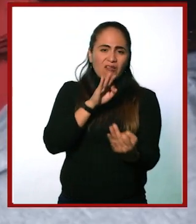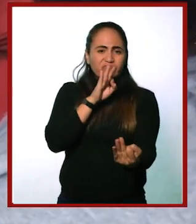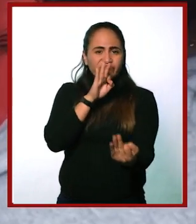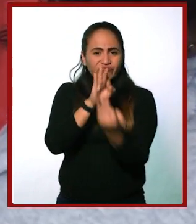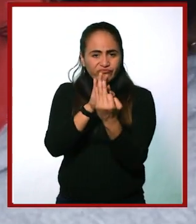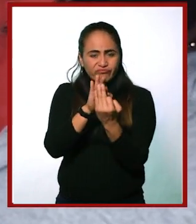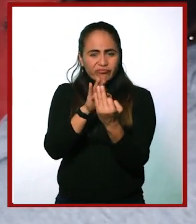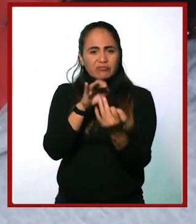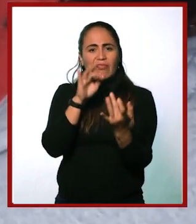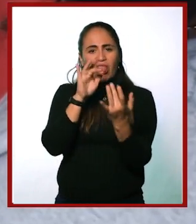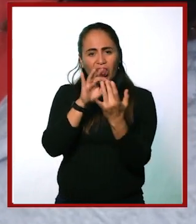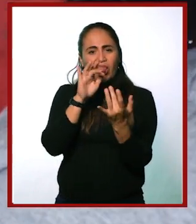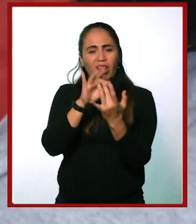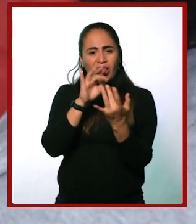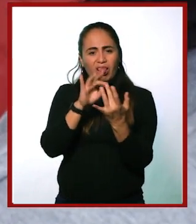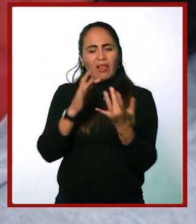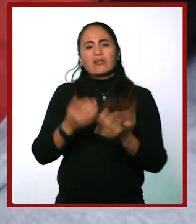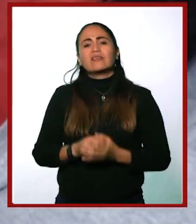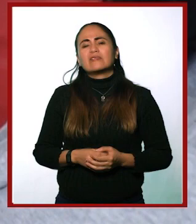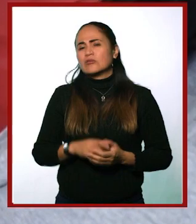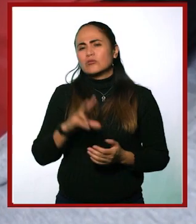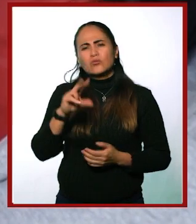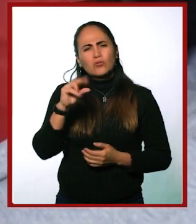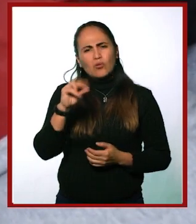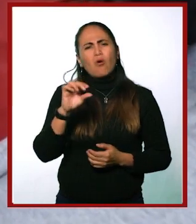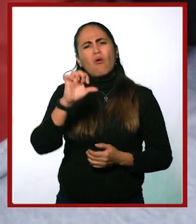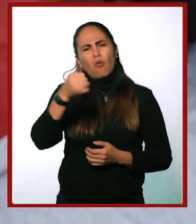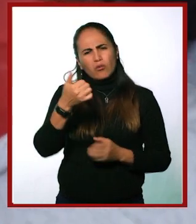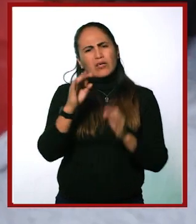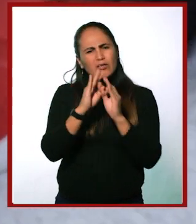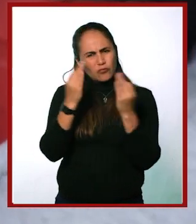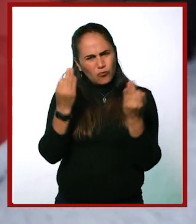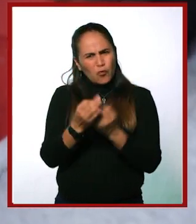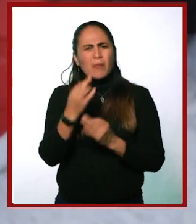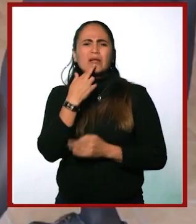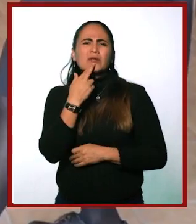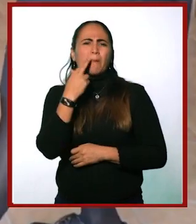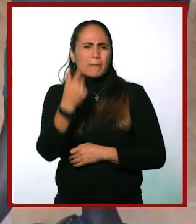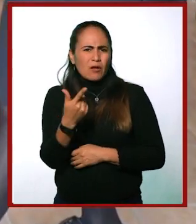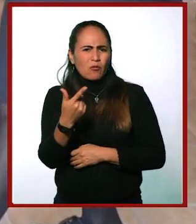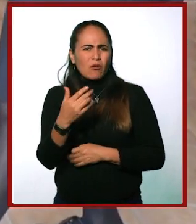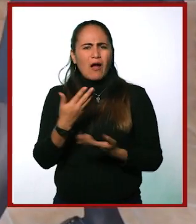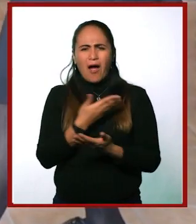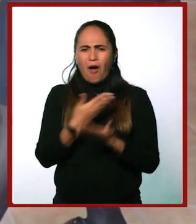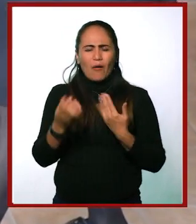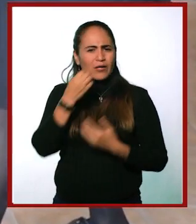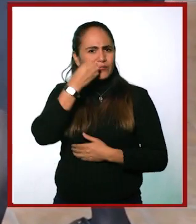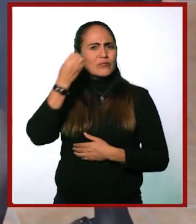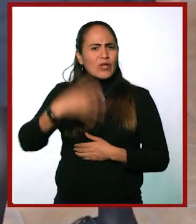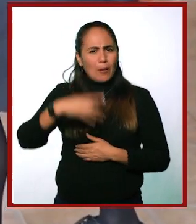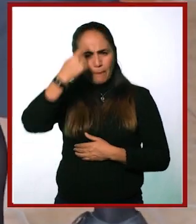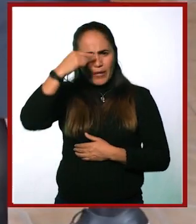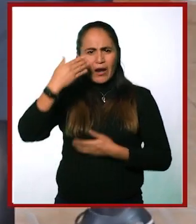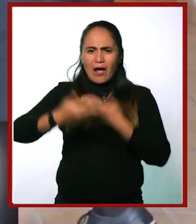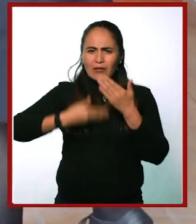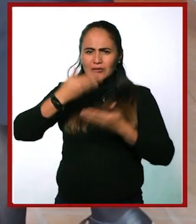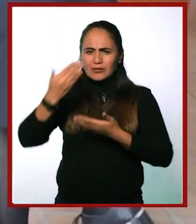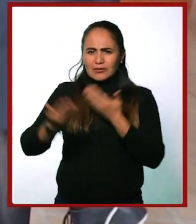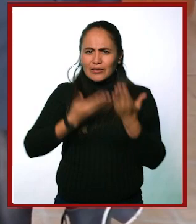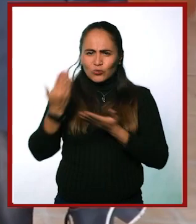dispositivos tecnológicos y entender que hay formas mucho más creativas, maravillosas hoy para generar